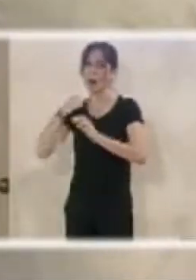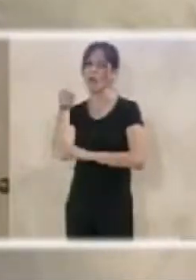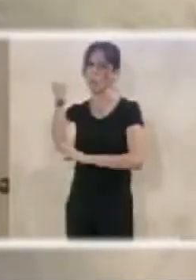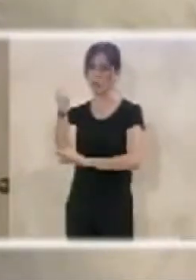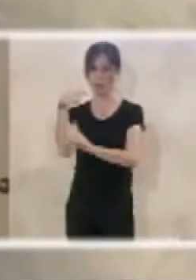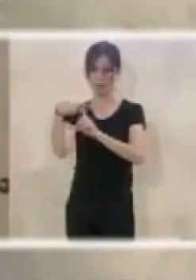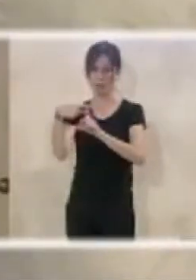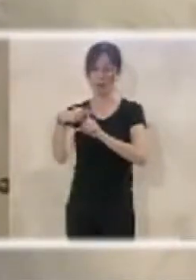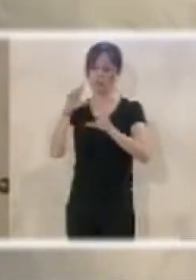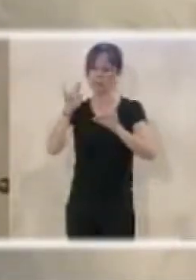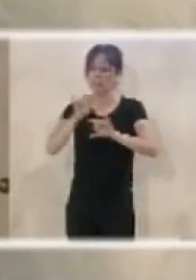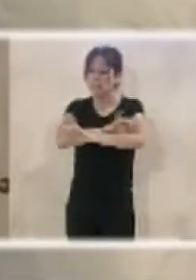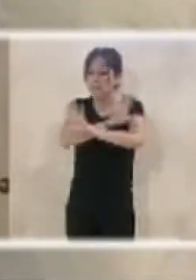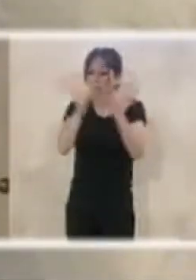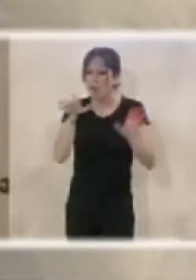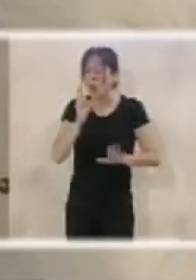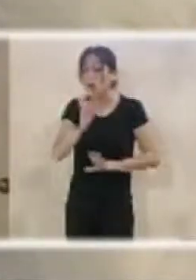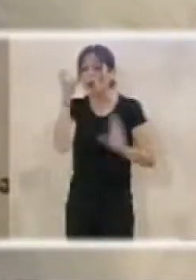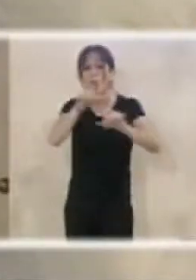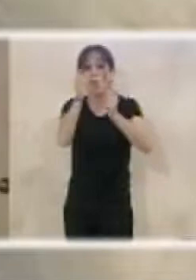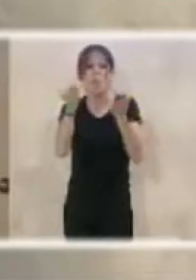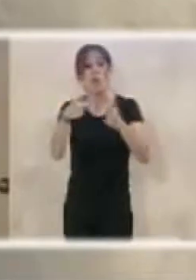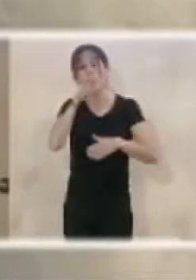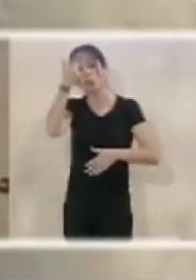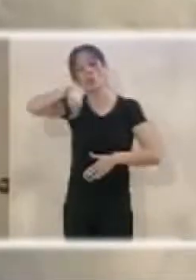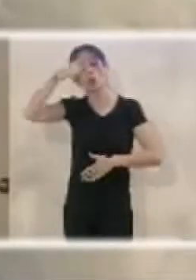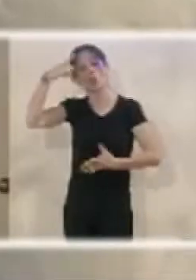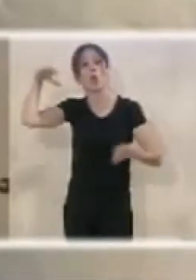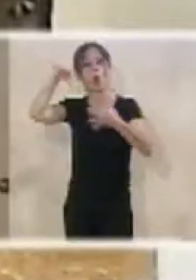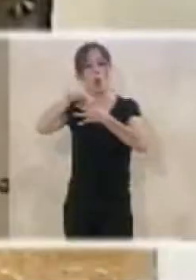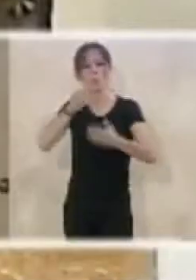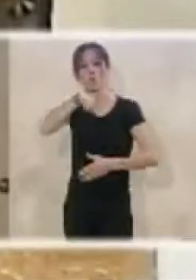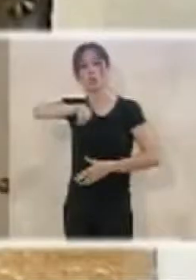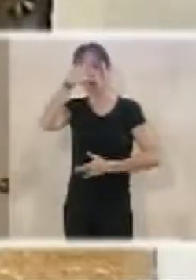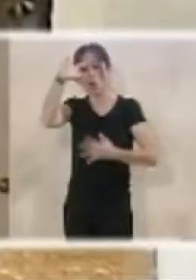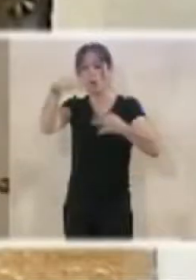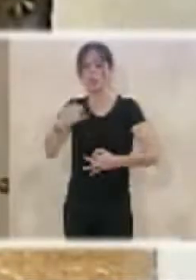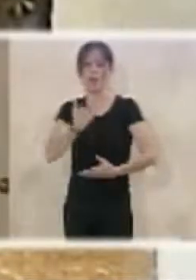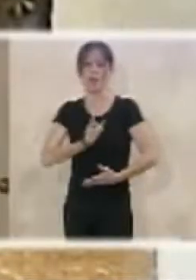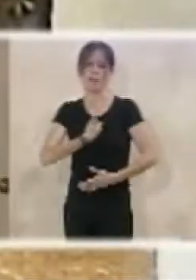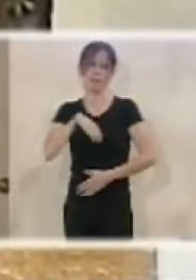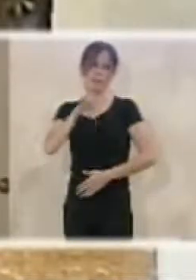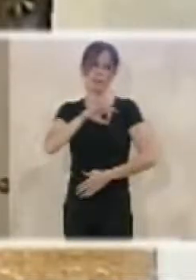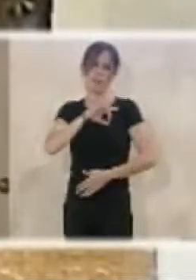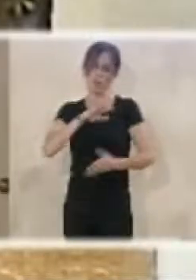favor, claro, porque no puede ser de otra manera, porque somos congruentes, porque somos sensatos, señora Román.